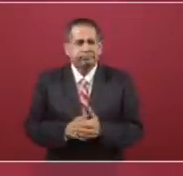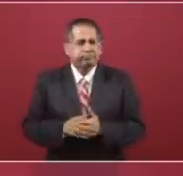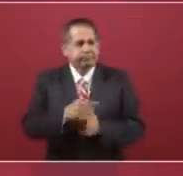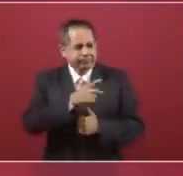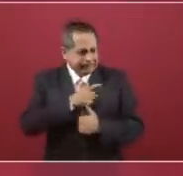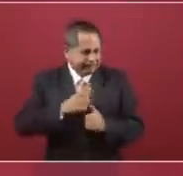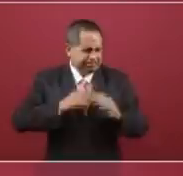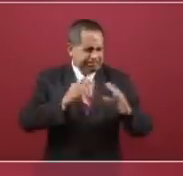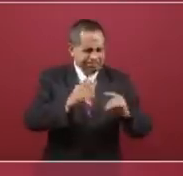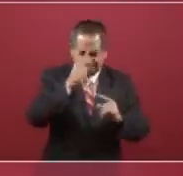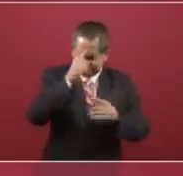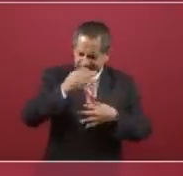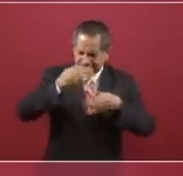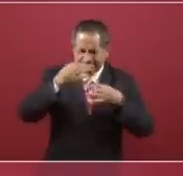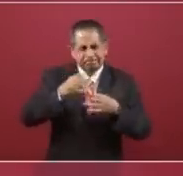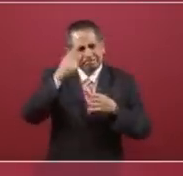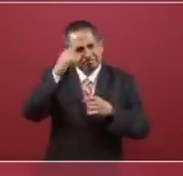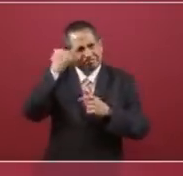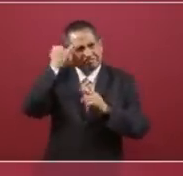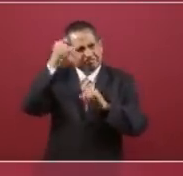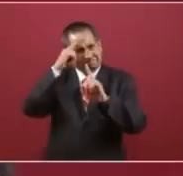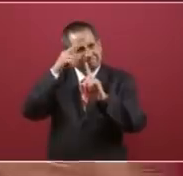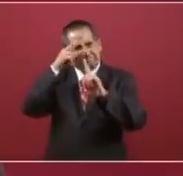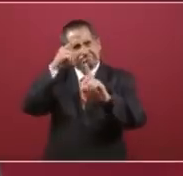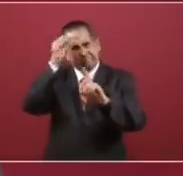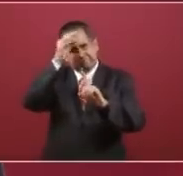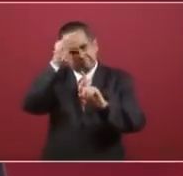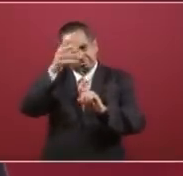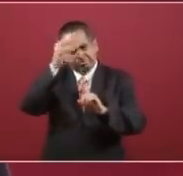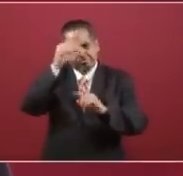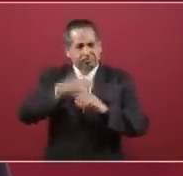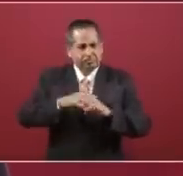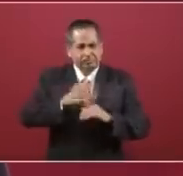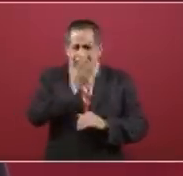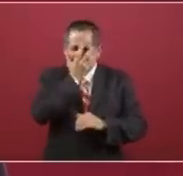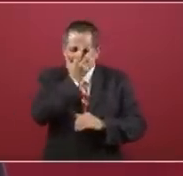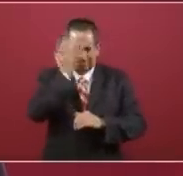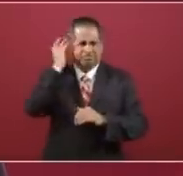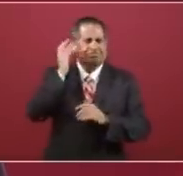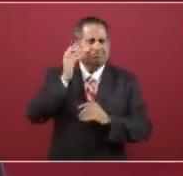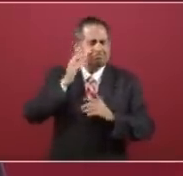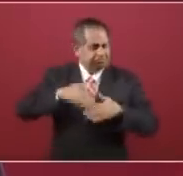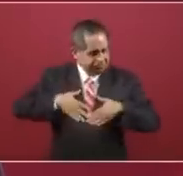cuadros con doctrina y fuera máscaras